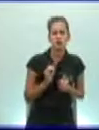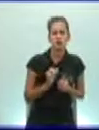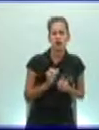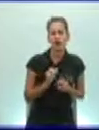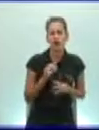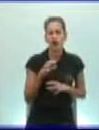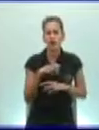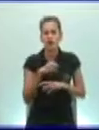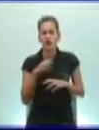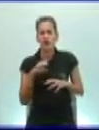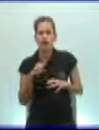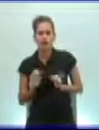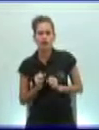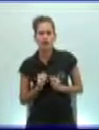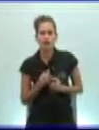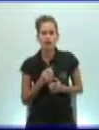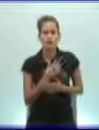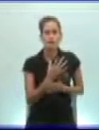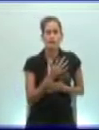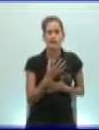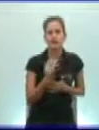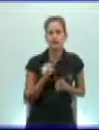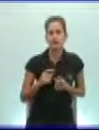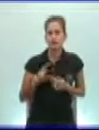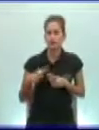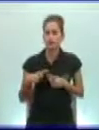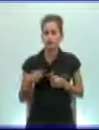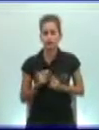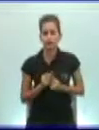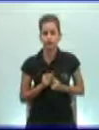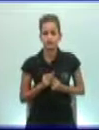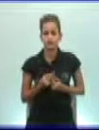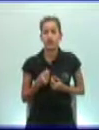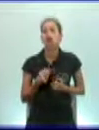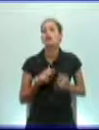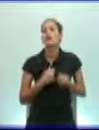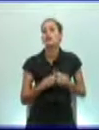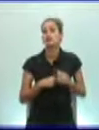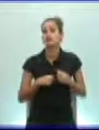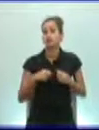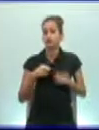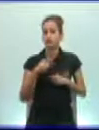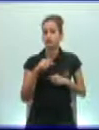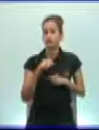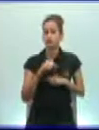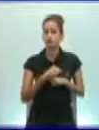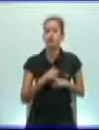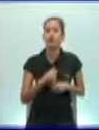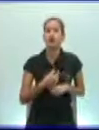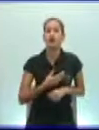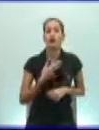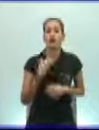animales, plantas o cosas. Y en cuanto a la estructura de la narración, como todos